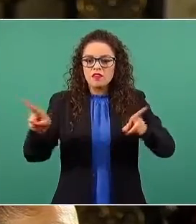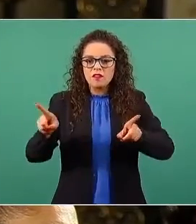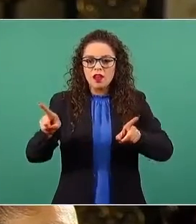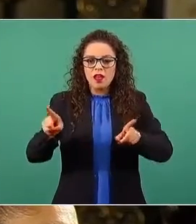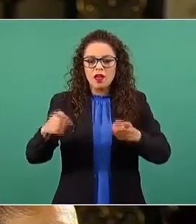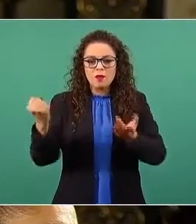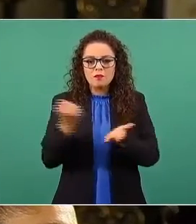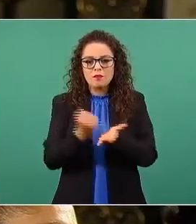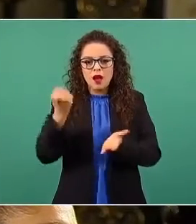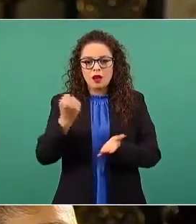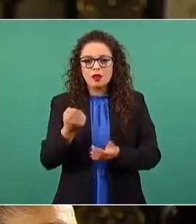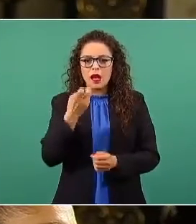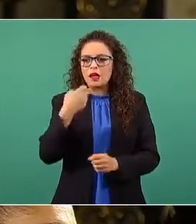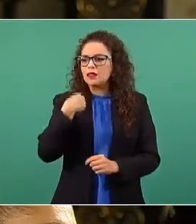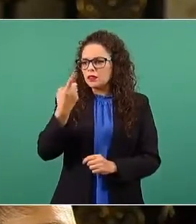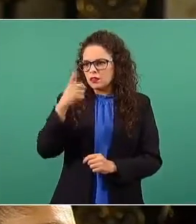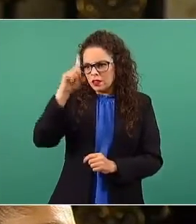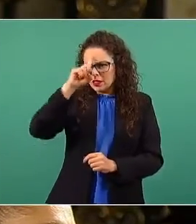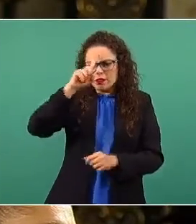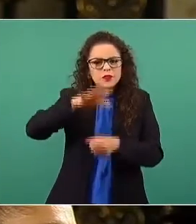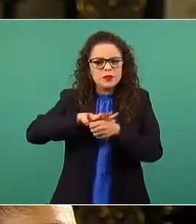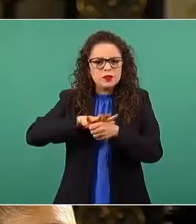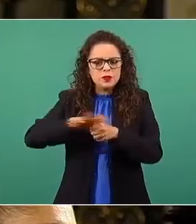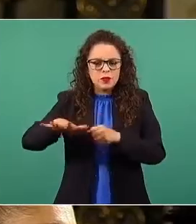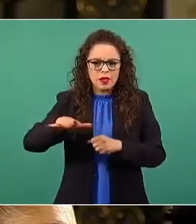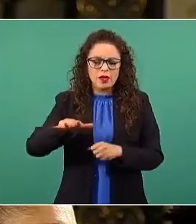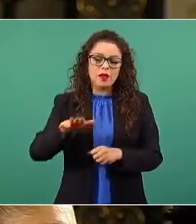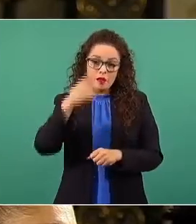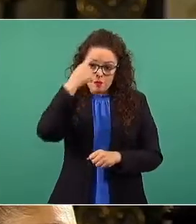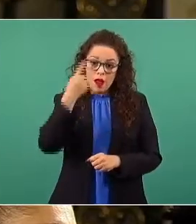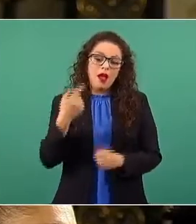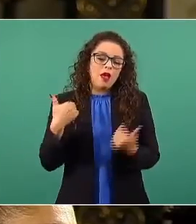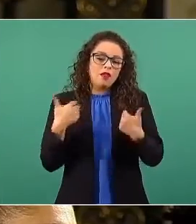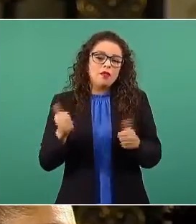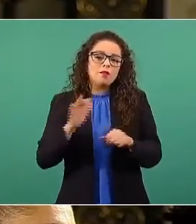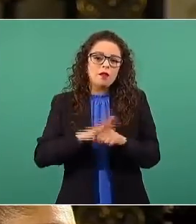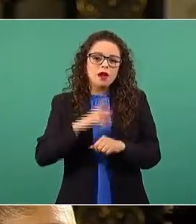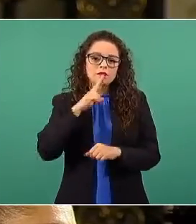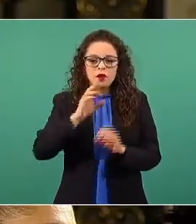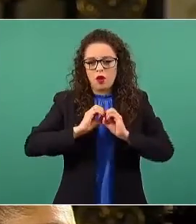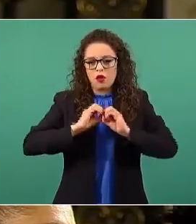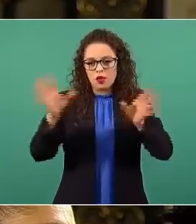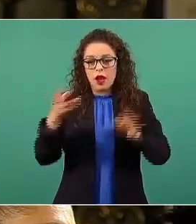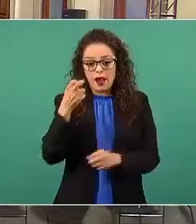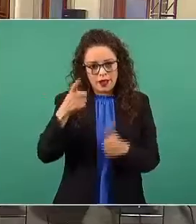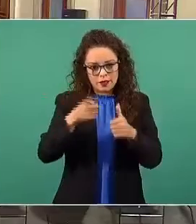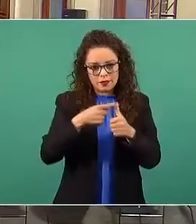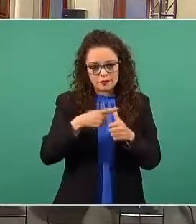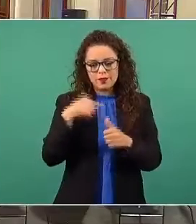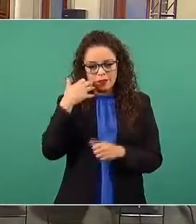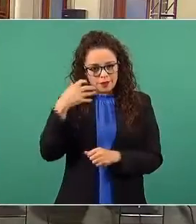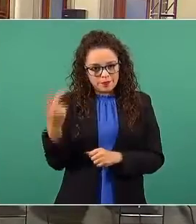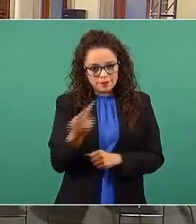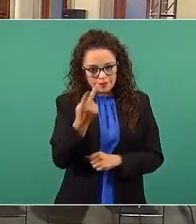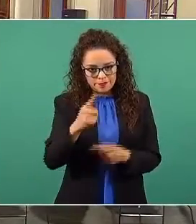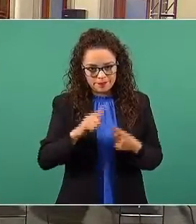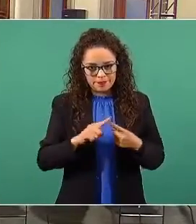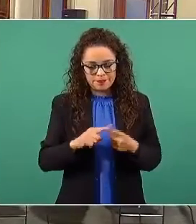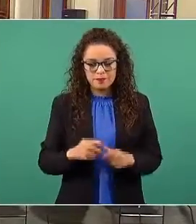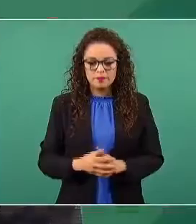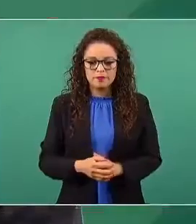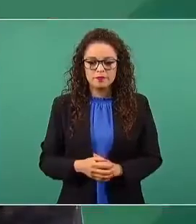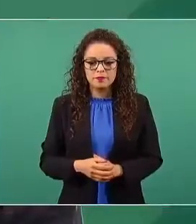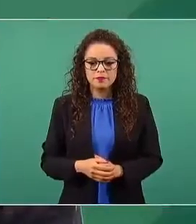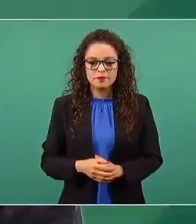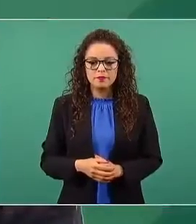es la indicación para ellos? Sobre todo para que tengan claro este panorama. Esta sería mi primera pregunta, por favor. Muchas gracias. No hay